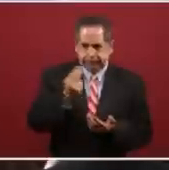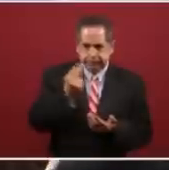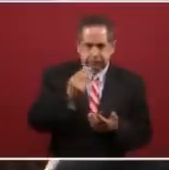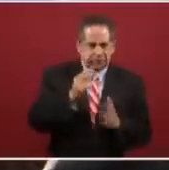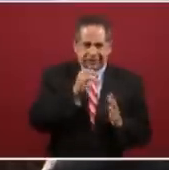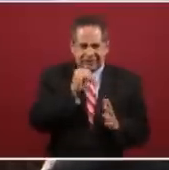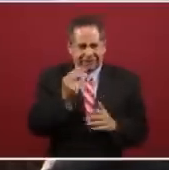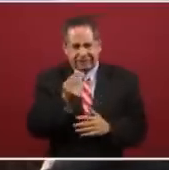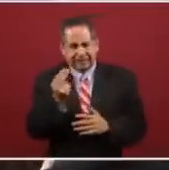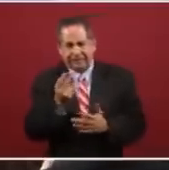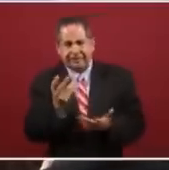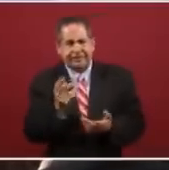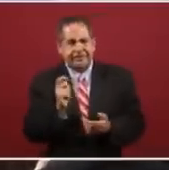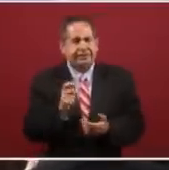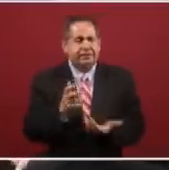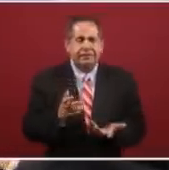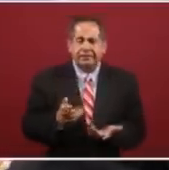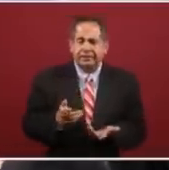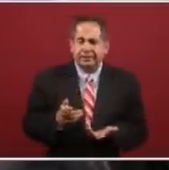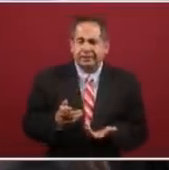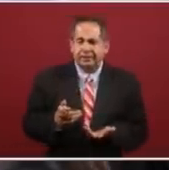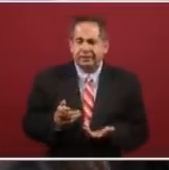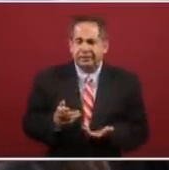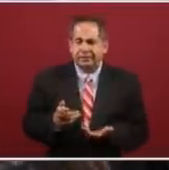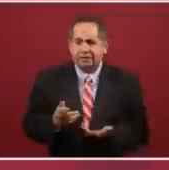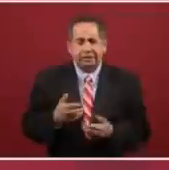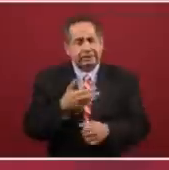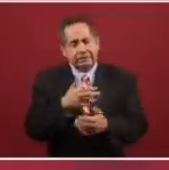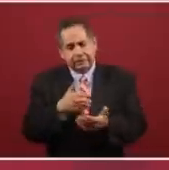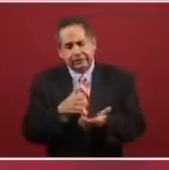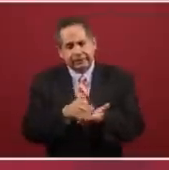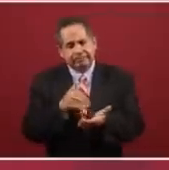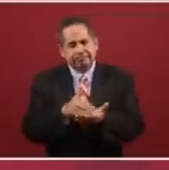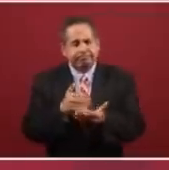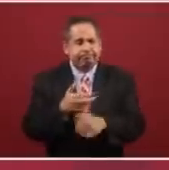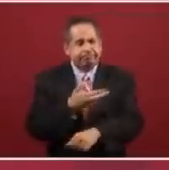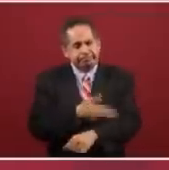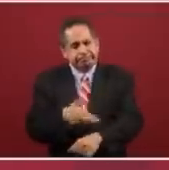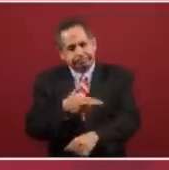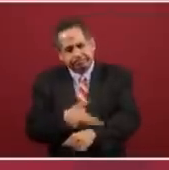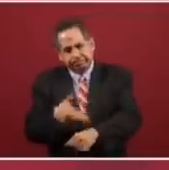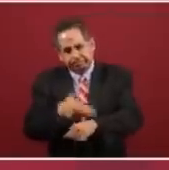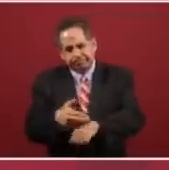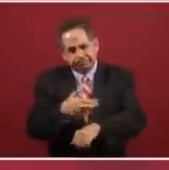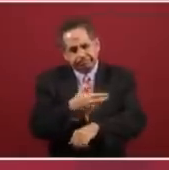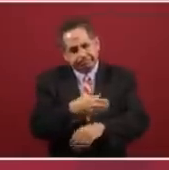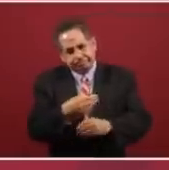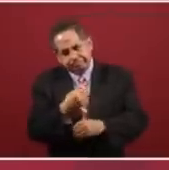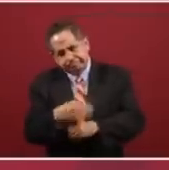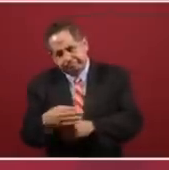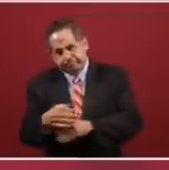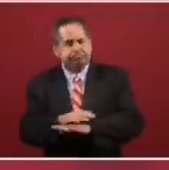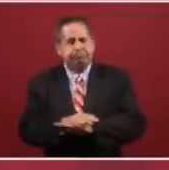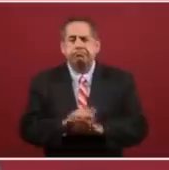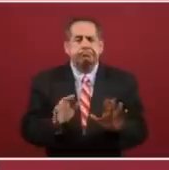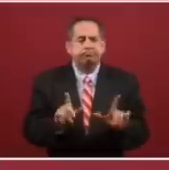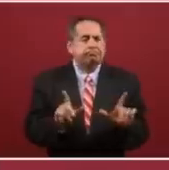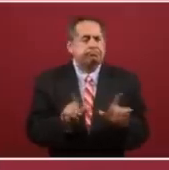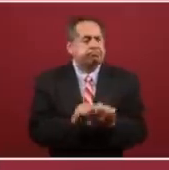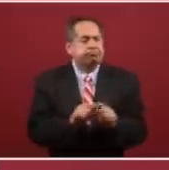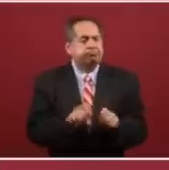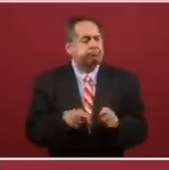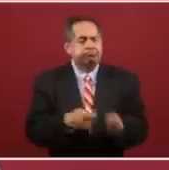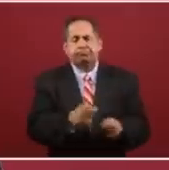necesidad de mucho trámite en su